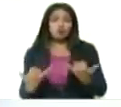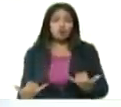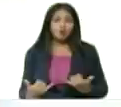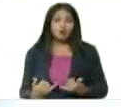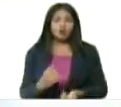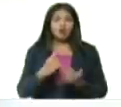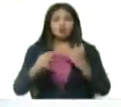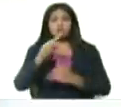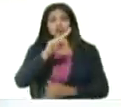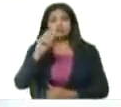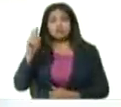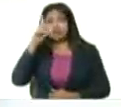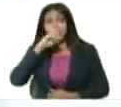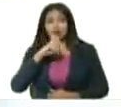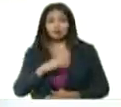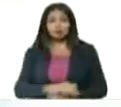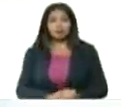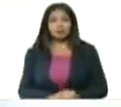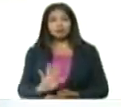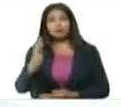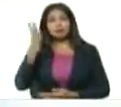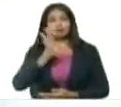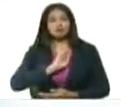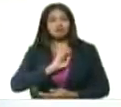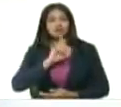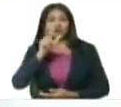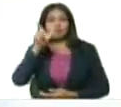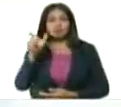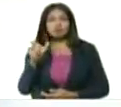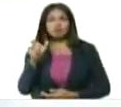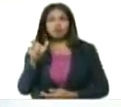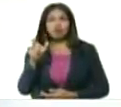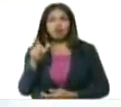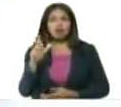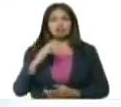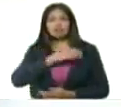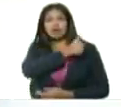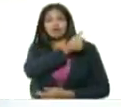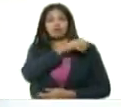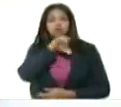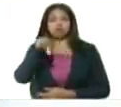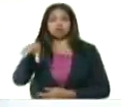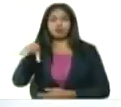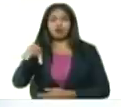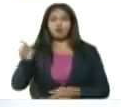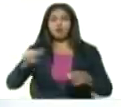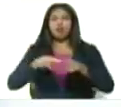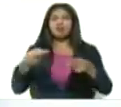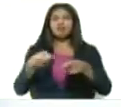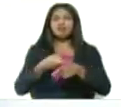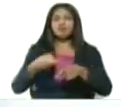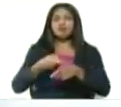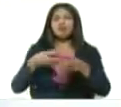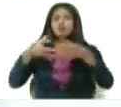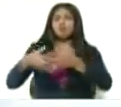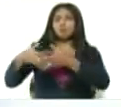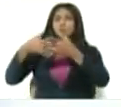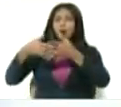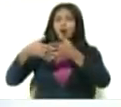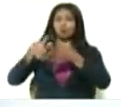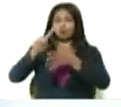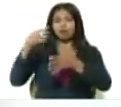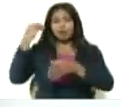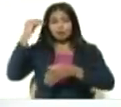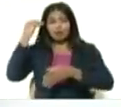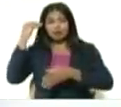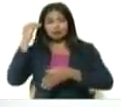años. ¿Le parece propio de una persona que sea jefe de un Estado, como el gobierno de Estados Unidos? ¿Le parece